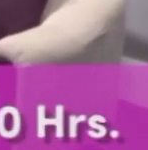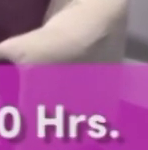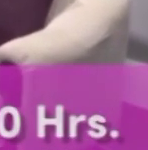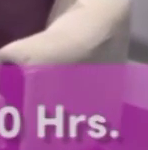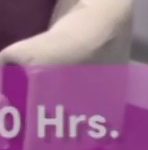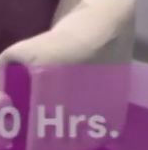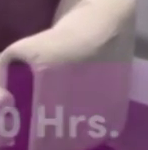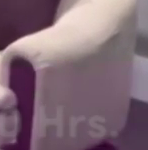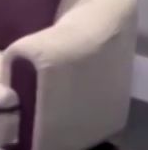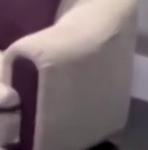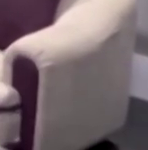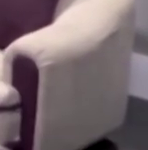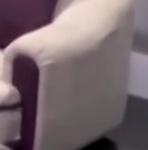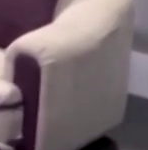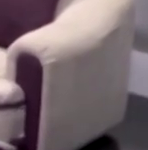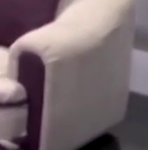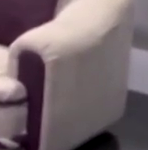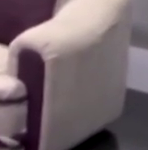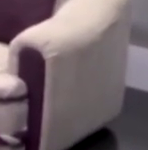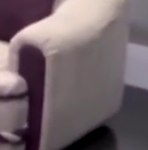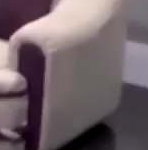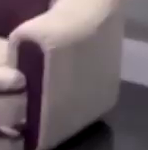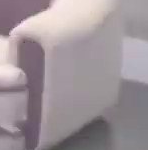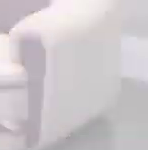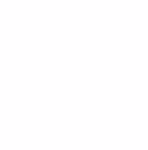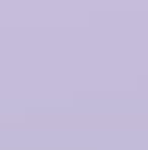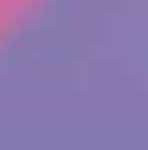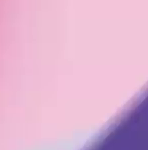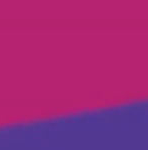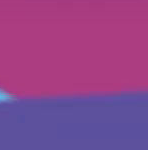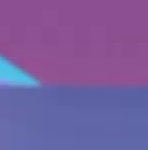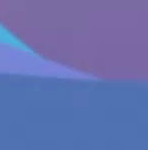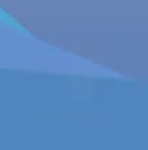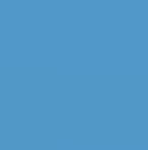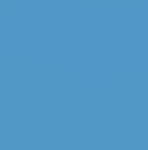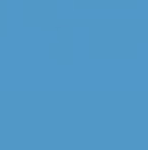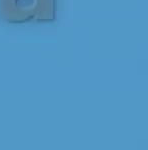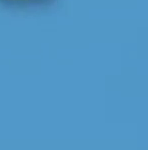de las 2 de la tarde por la señal de Tlaxcala Televisión.